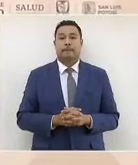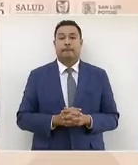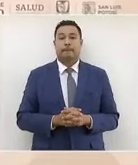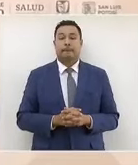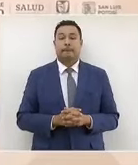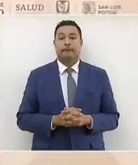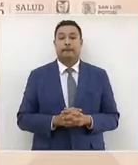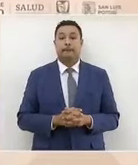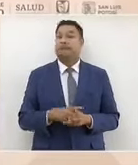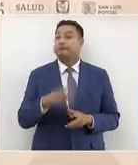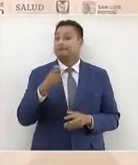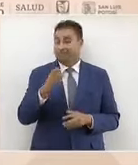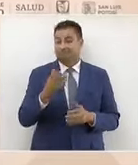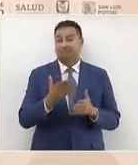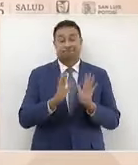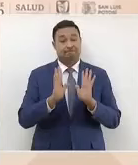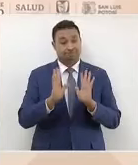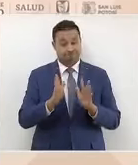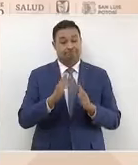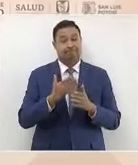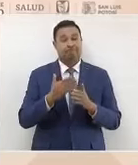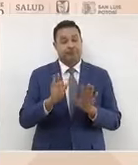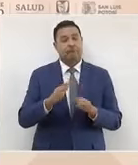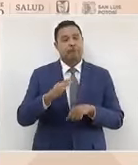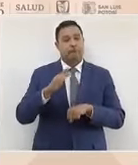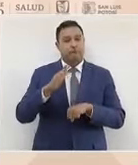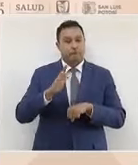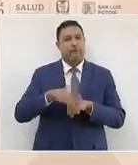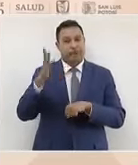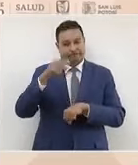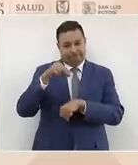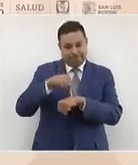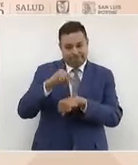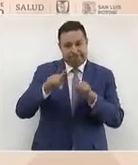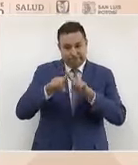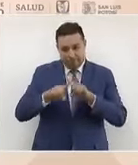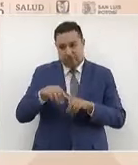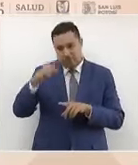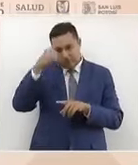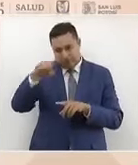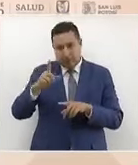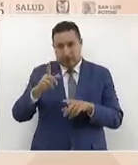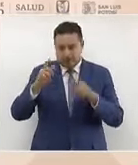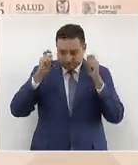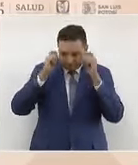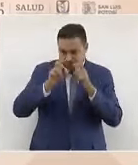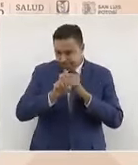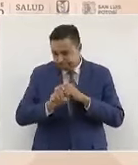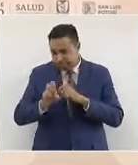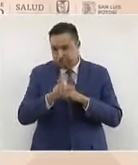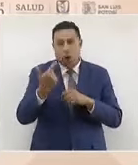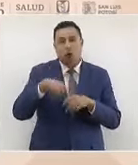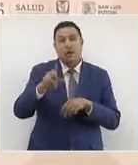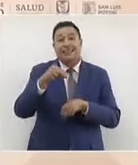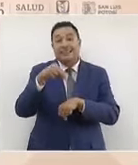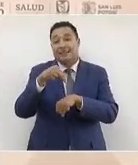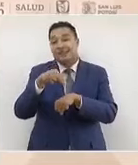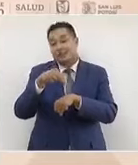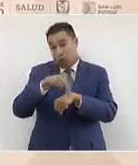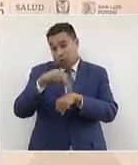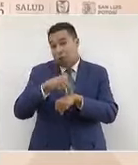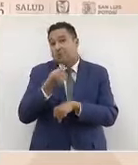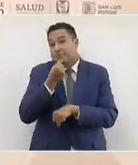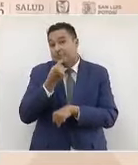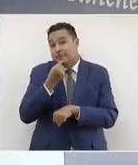Con lo cual, estaremos en posibilidad de aprovechar áreas como endoscopía, terapia intensiva pediátrica y así